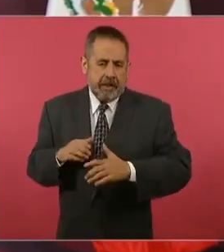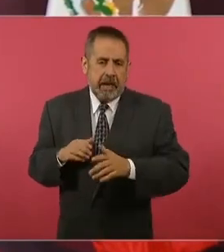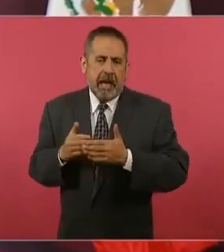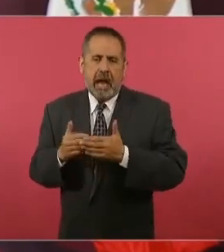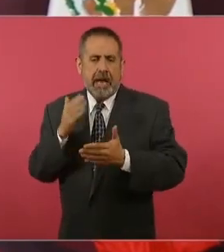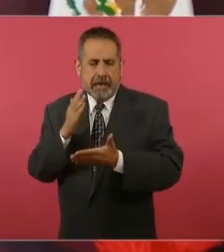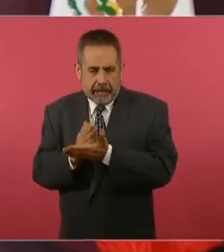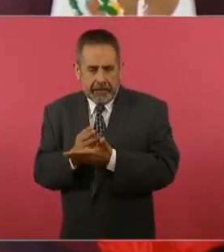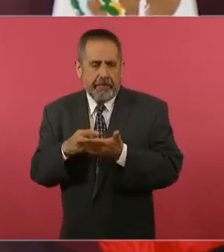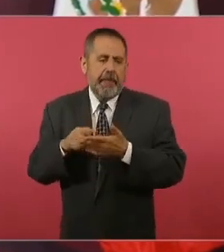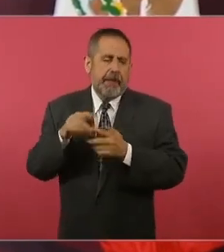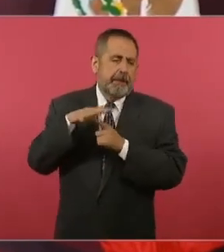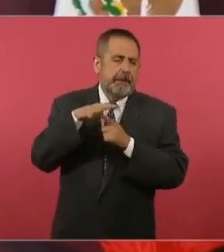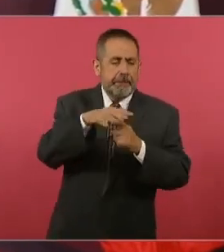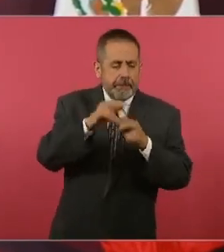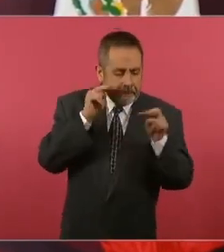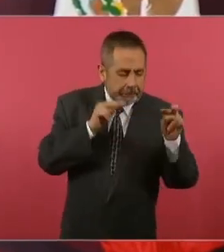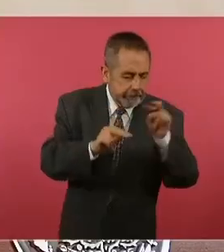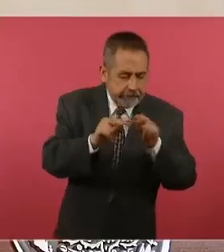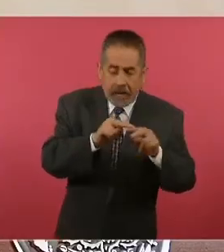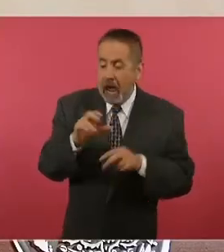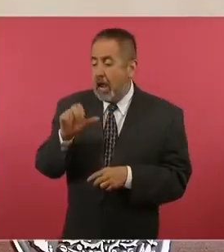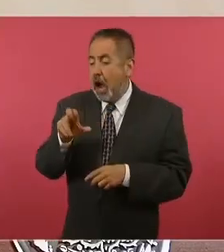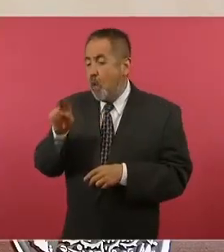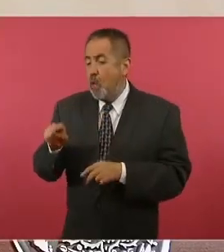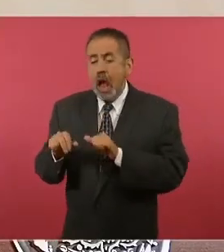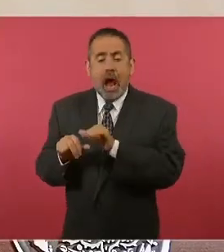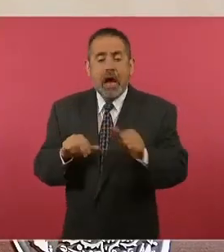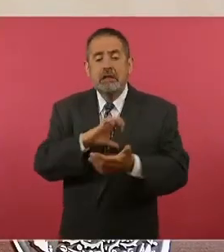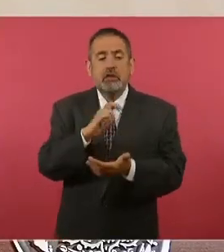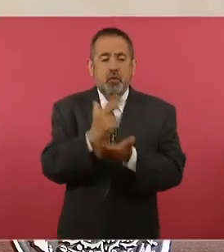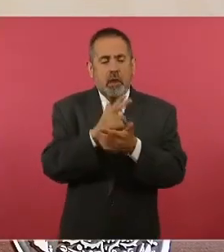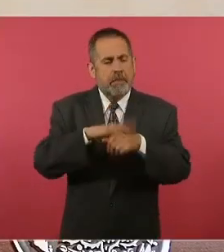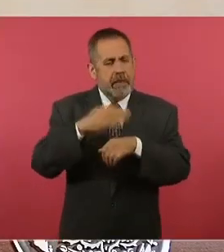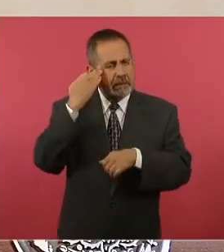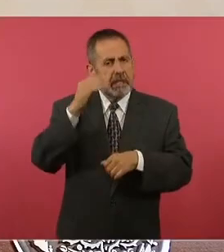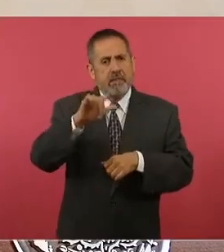de Cancún a Chetumal lleva más tiempo.